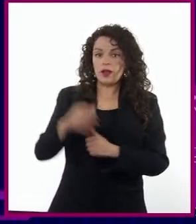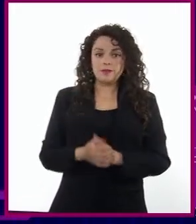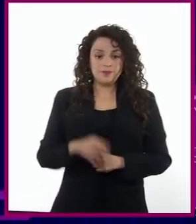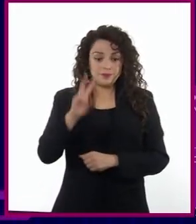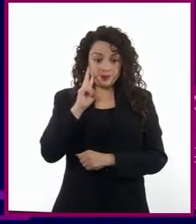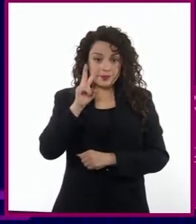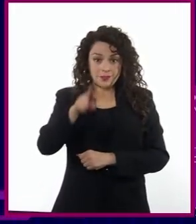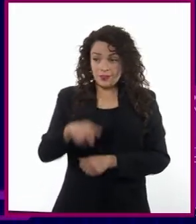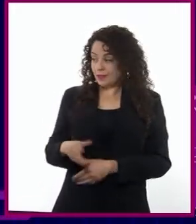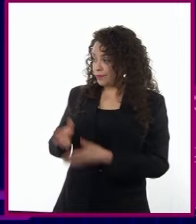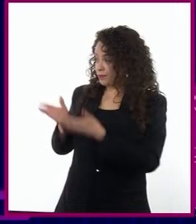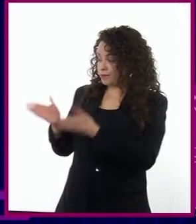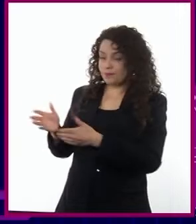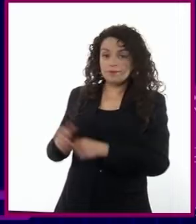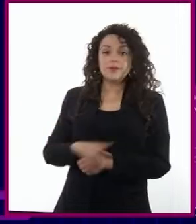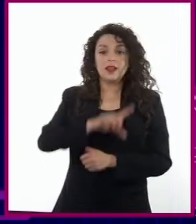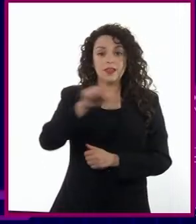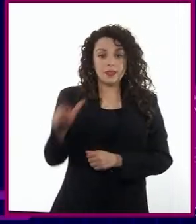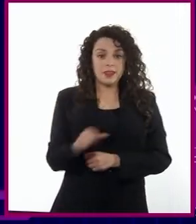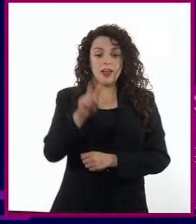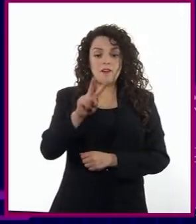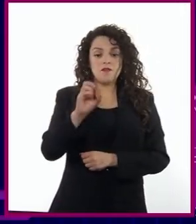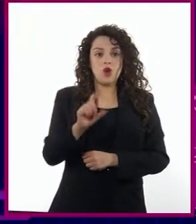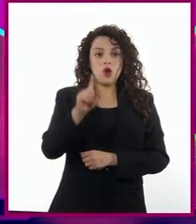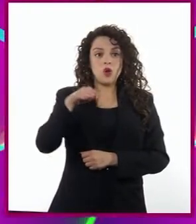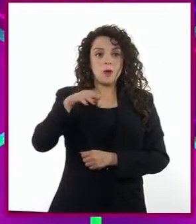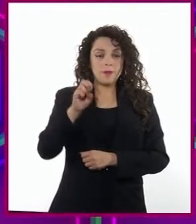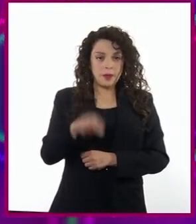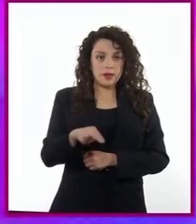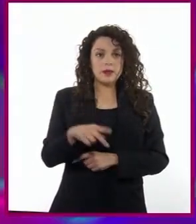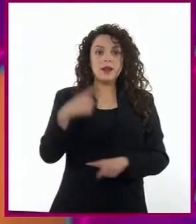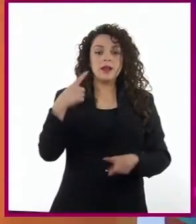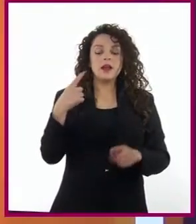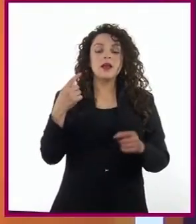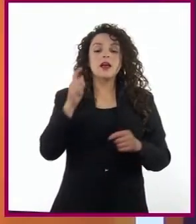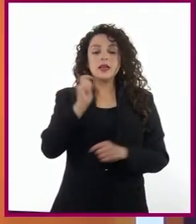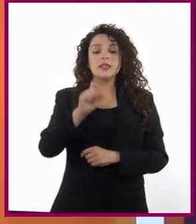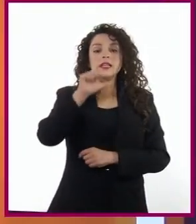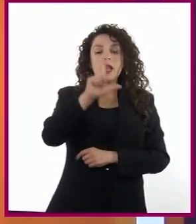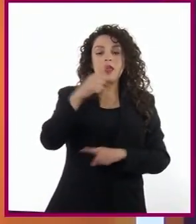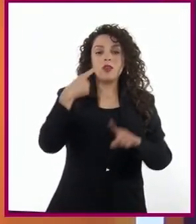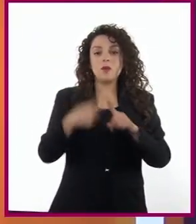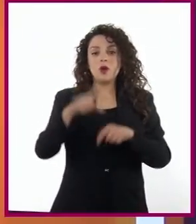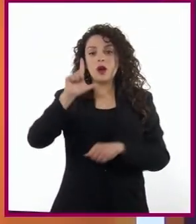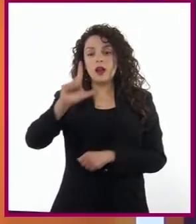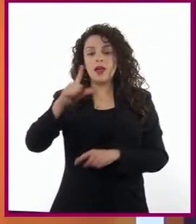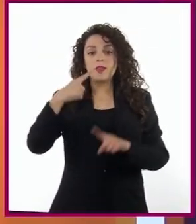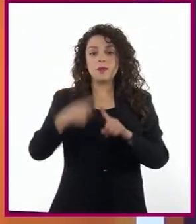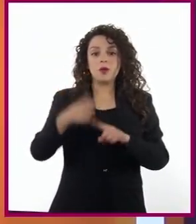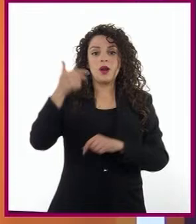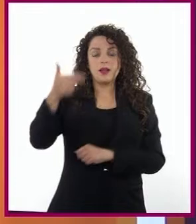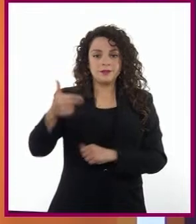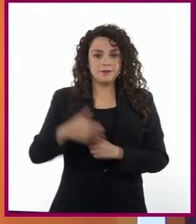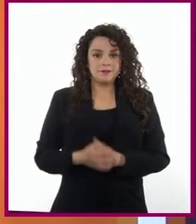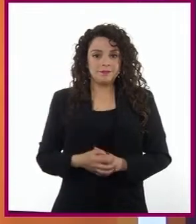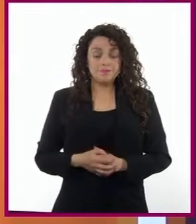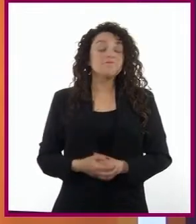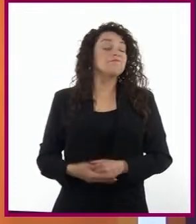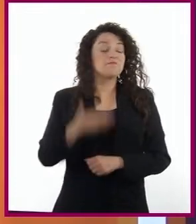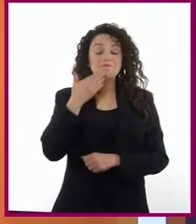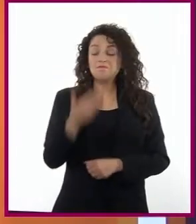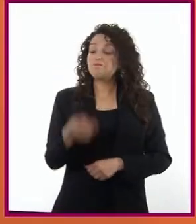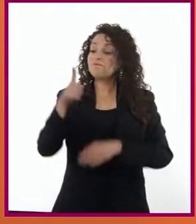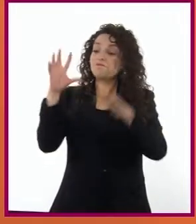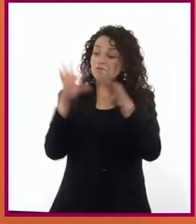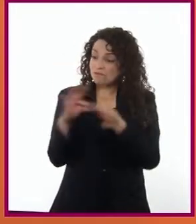volumen igual a lado por altura. Excelente explicación, Leslie. Ahora